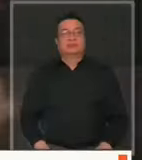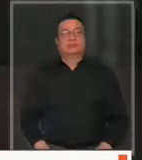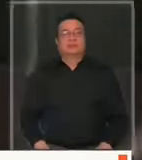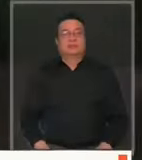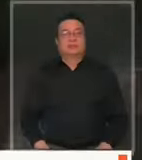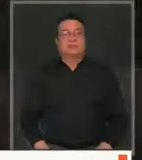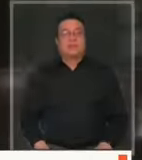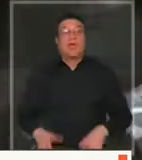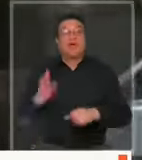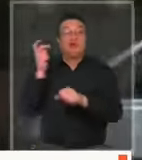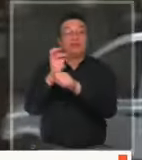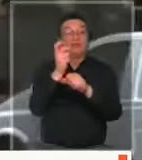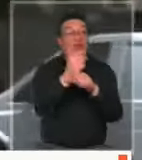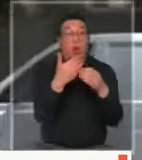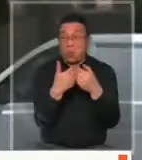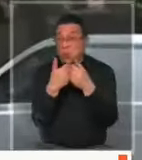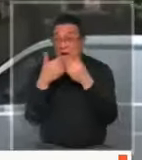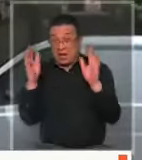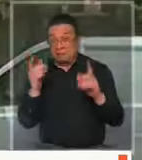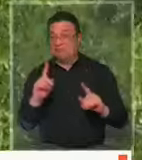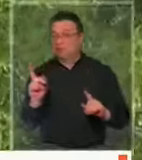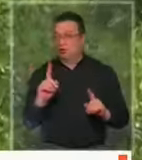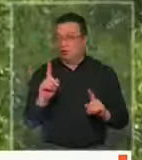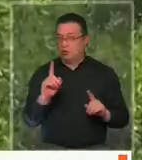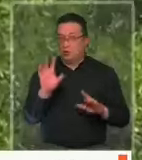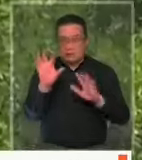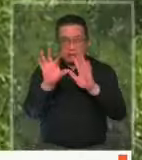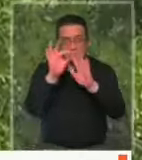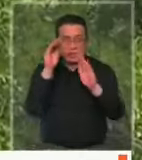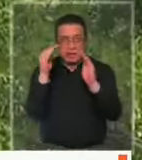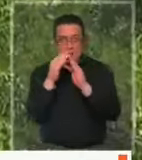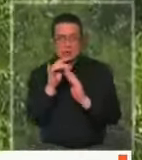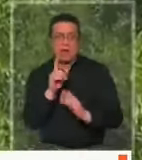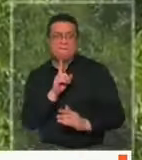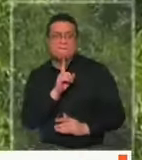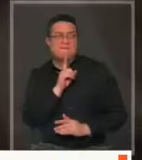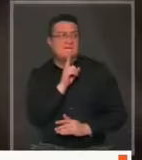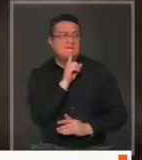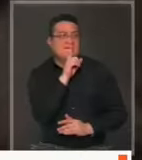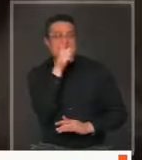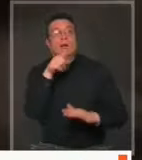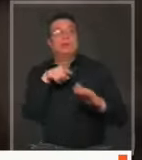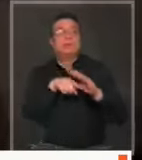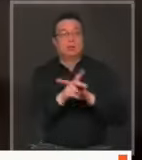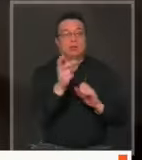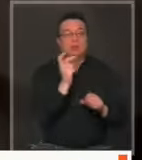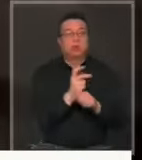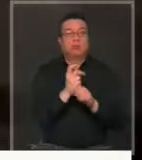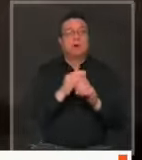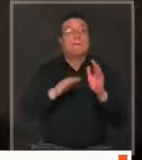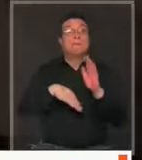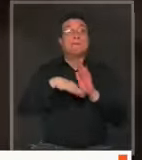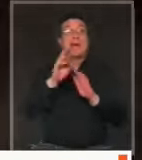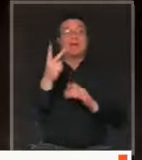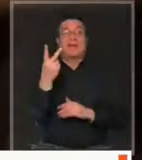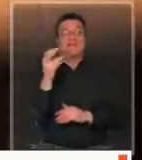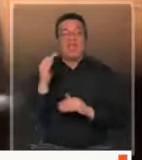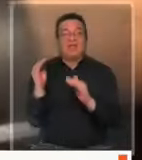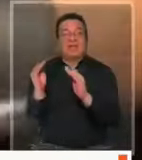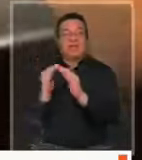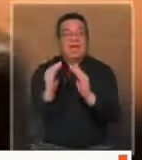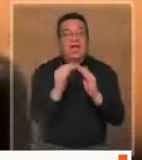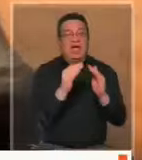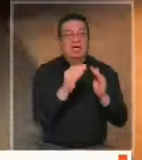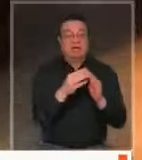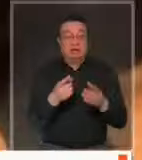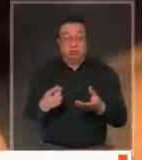No robaban en cualquier lugar. Esta banda elegía casas de lujo para cometer sus ilícitos. Más de 20 viviendas en total. Su